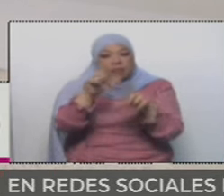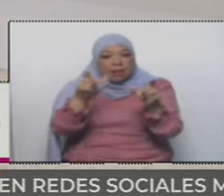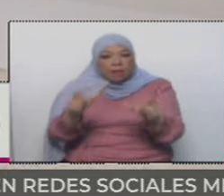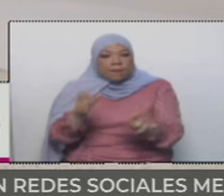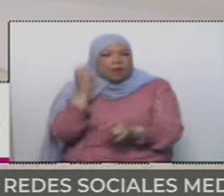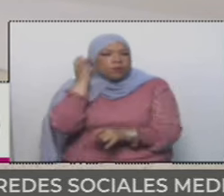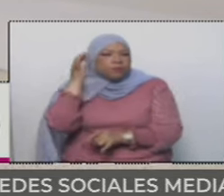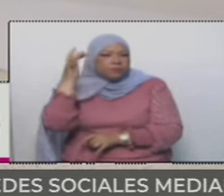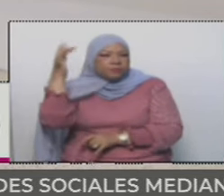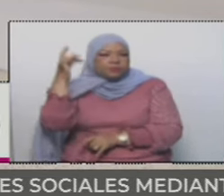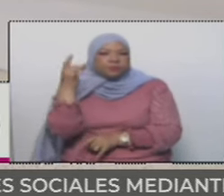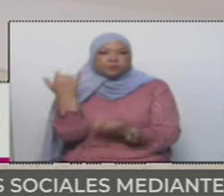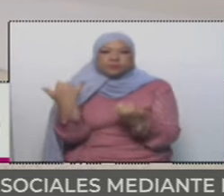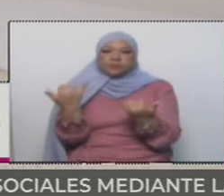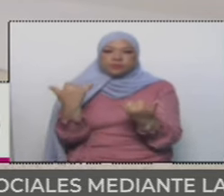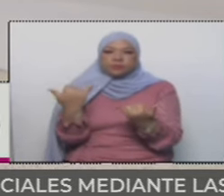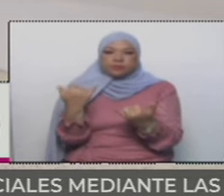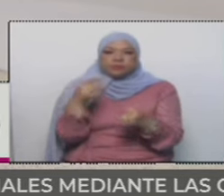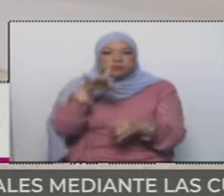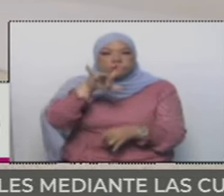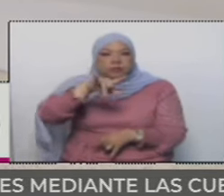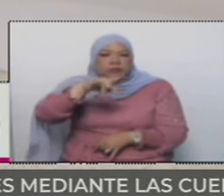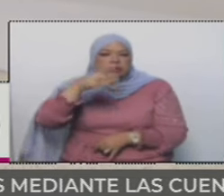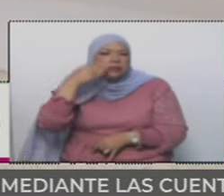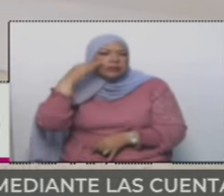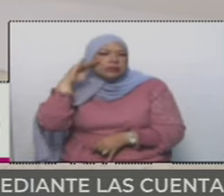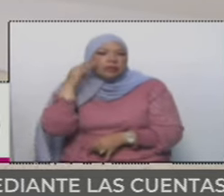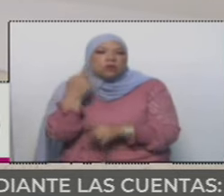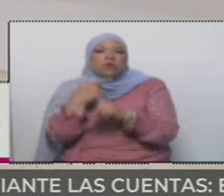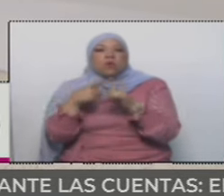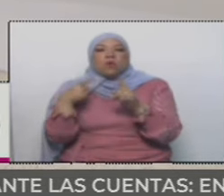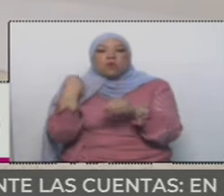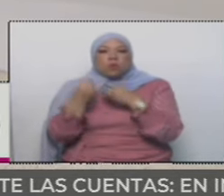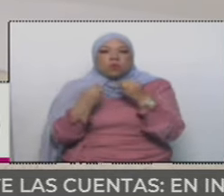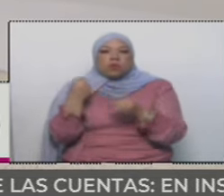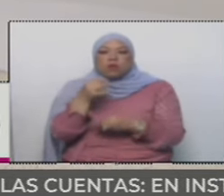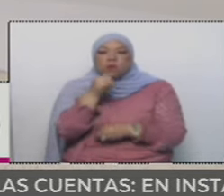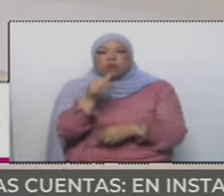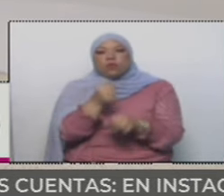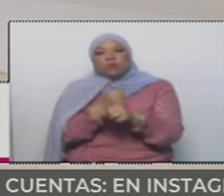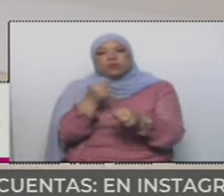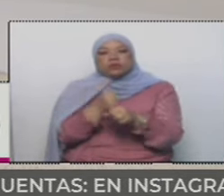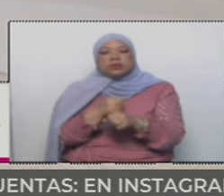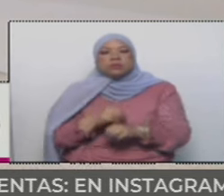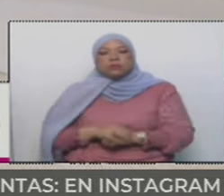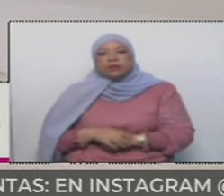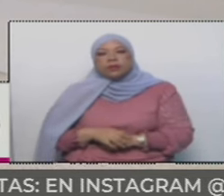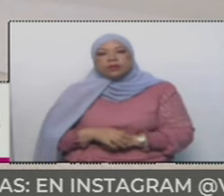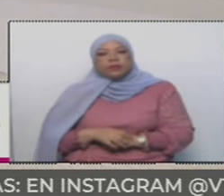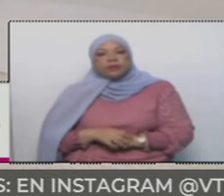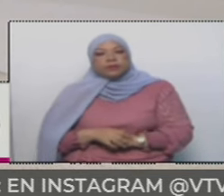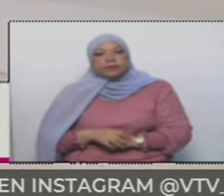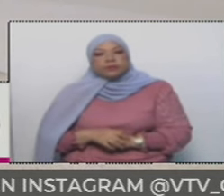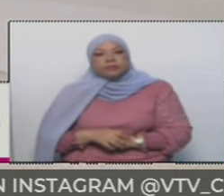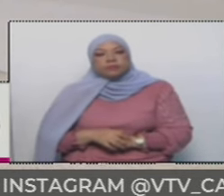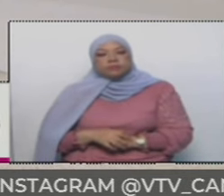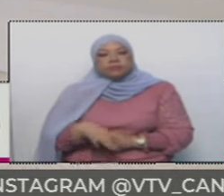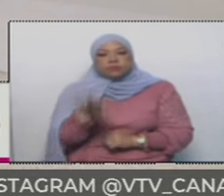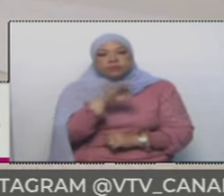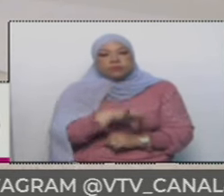caricaturista. Ahora las vías son otras. Quizás un creador de contenido, ¿verdad? Con la capacidad